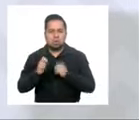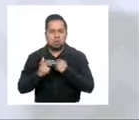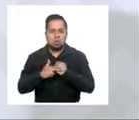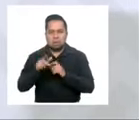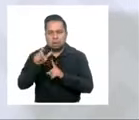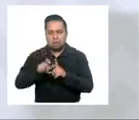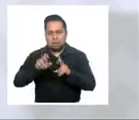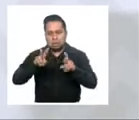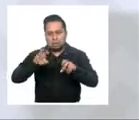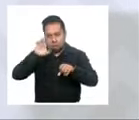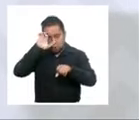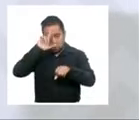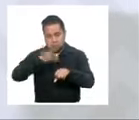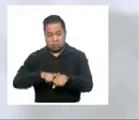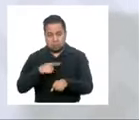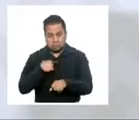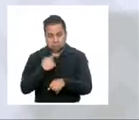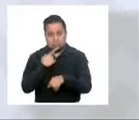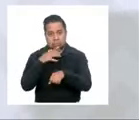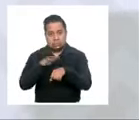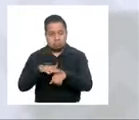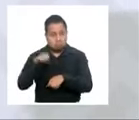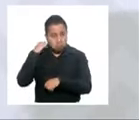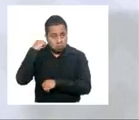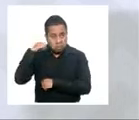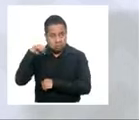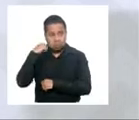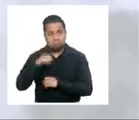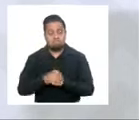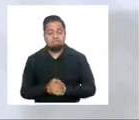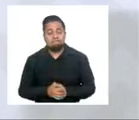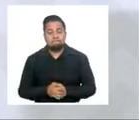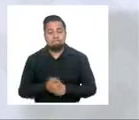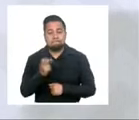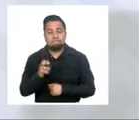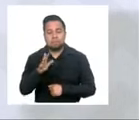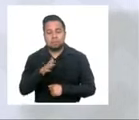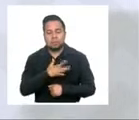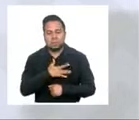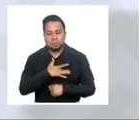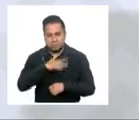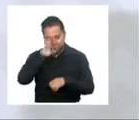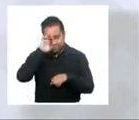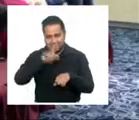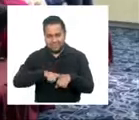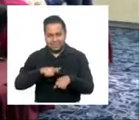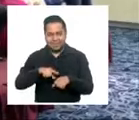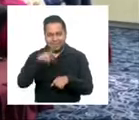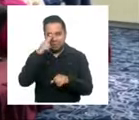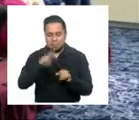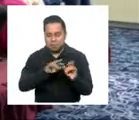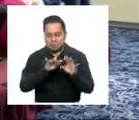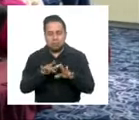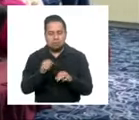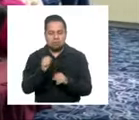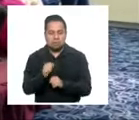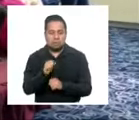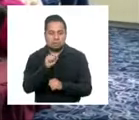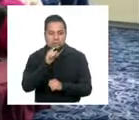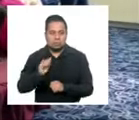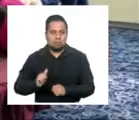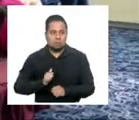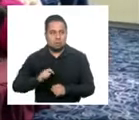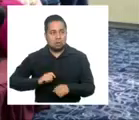es cultural. Y como lo hemos mencionado, Oaxaca pues es el corazón cultural de México. También quiero aprovechar,